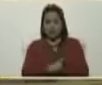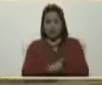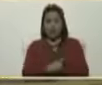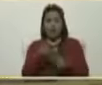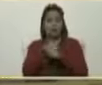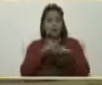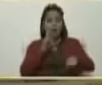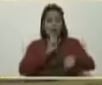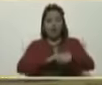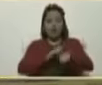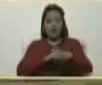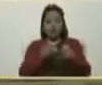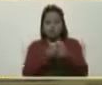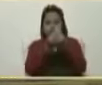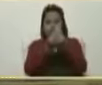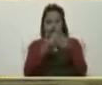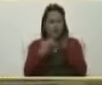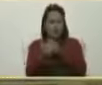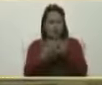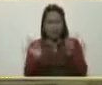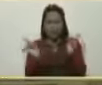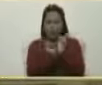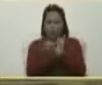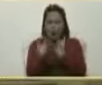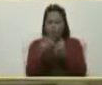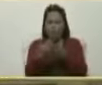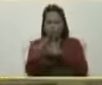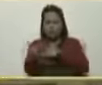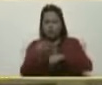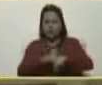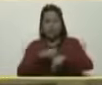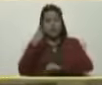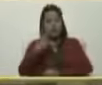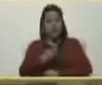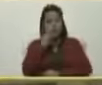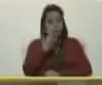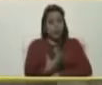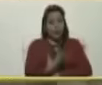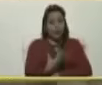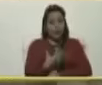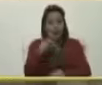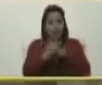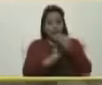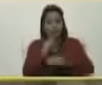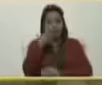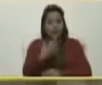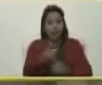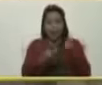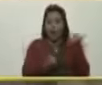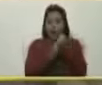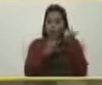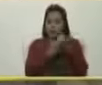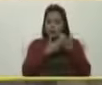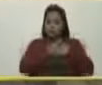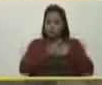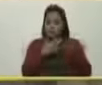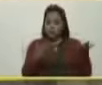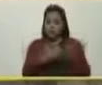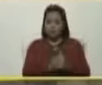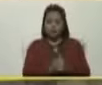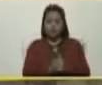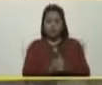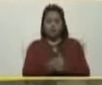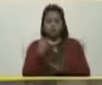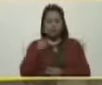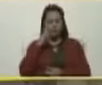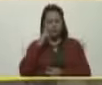tiempo que estemos, así sea un segundo, tiene que ser para el bien, para apoyar, para ayudar una causa noble. He estado